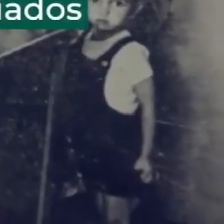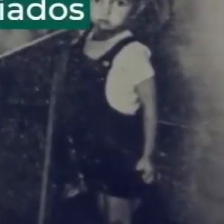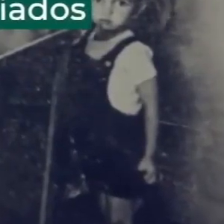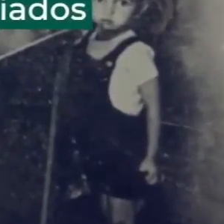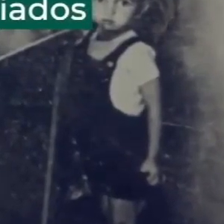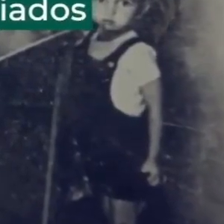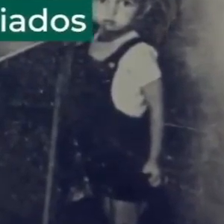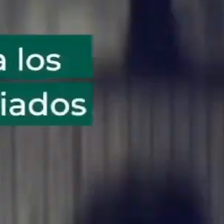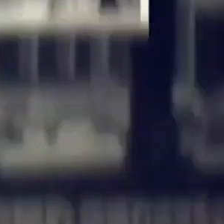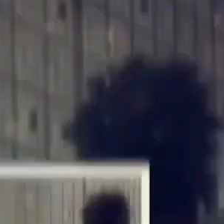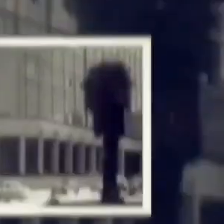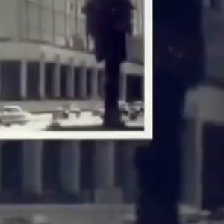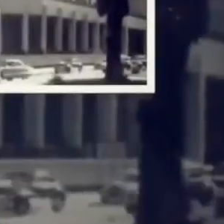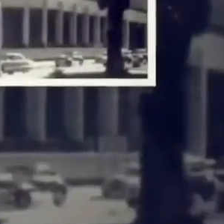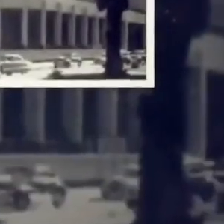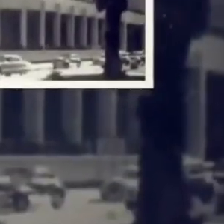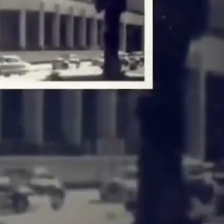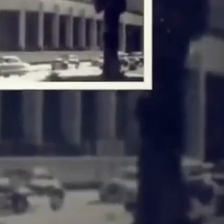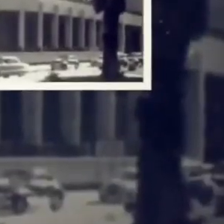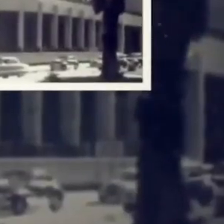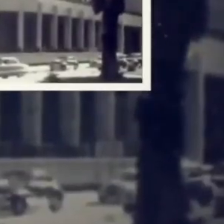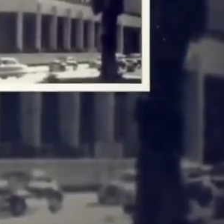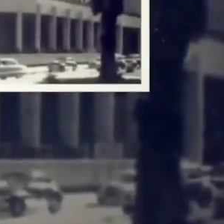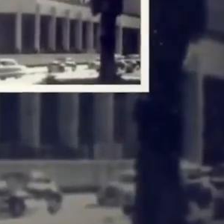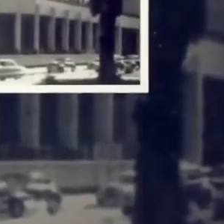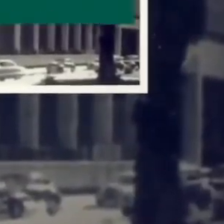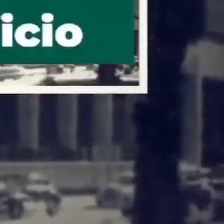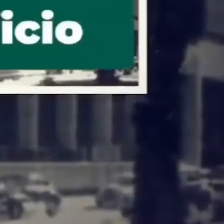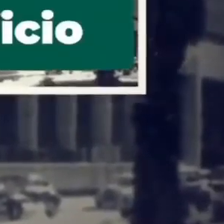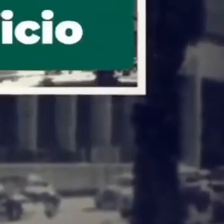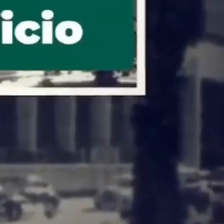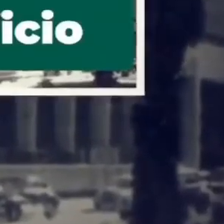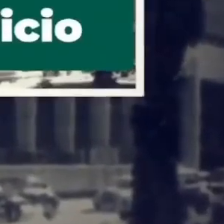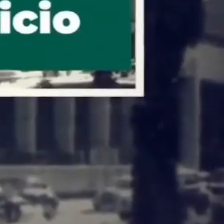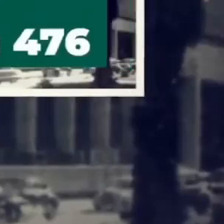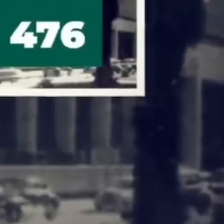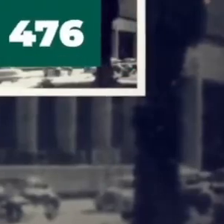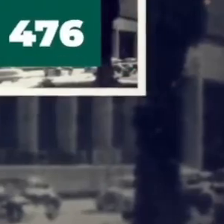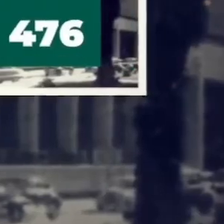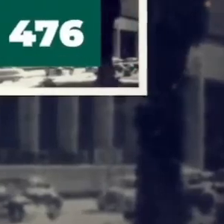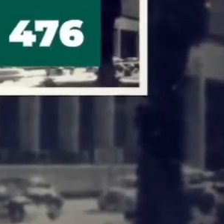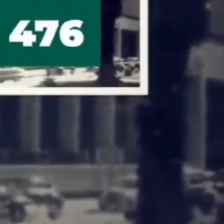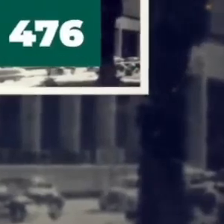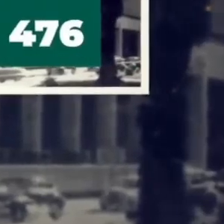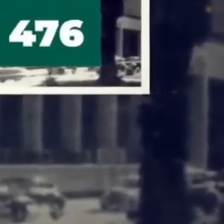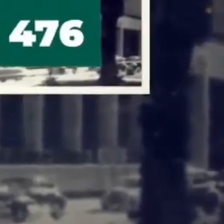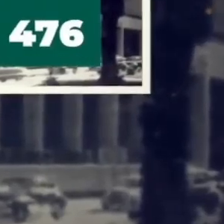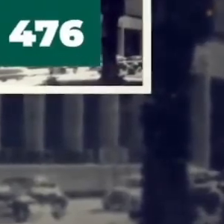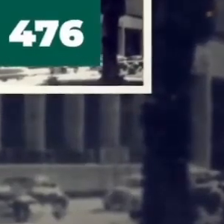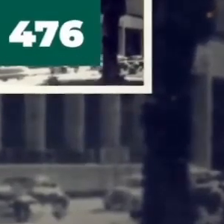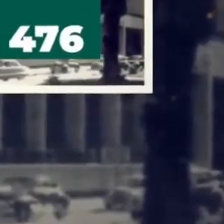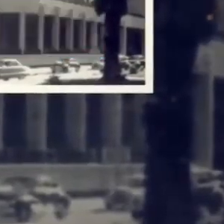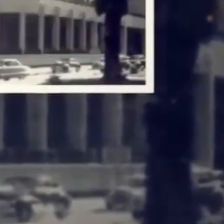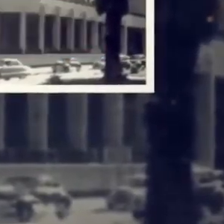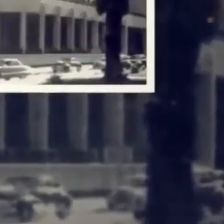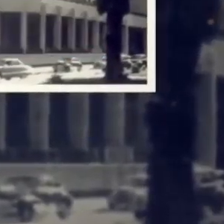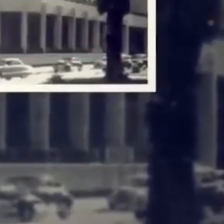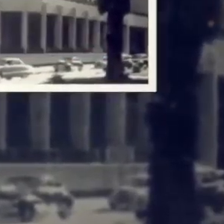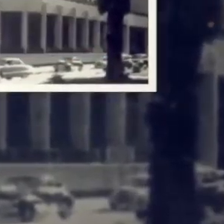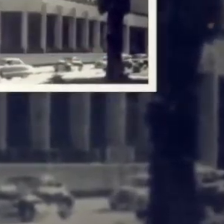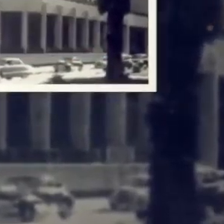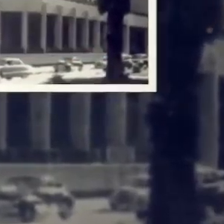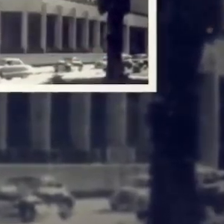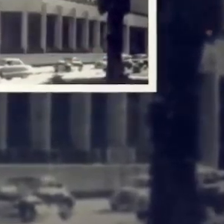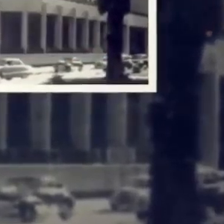de trabajadores afiliados. El 13 de septiembre, Miguel Alemán inaugura el edificio en Paseo de la Reforma 476, diseñado por el